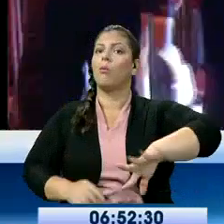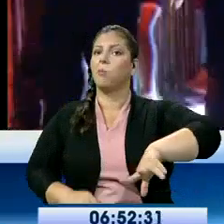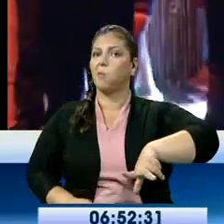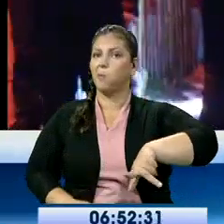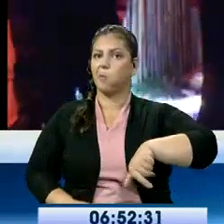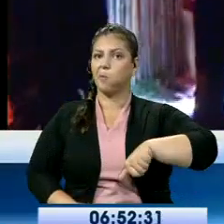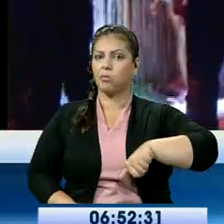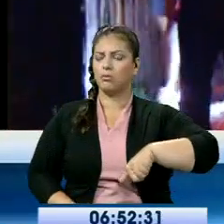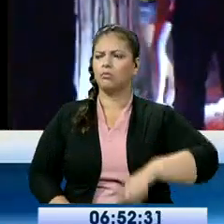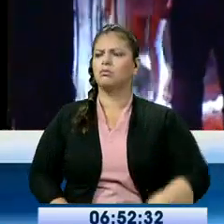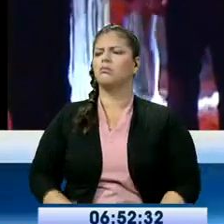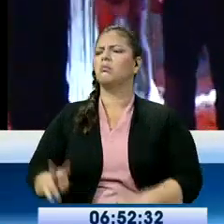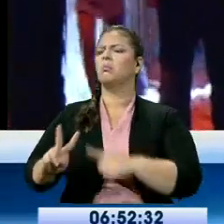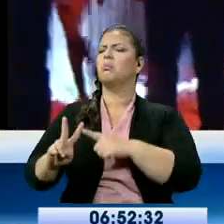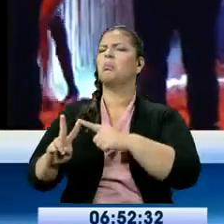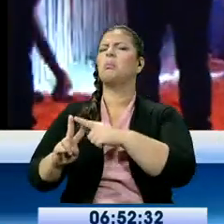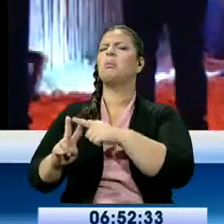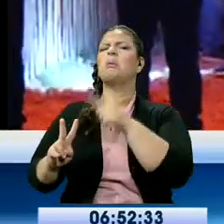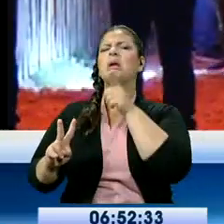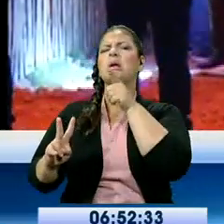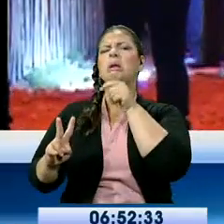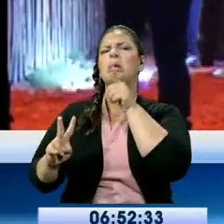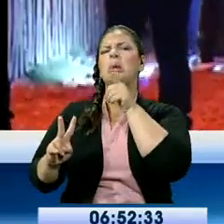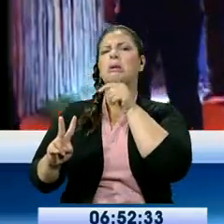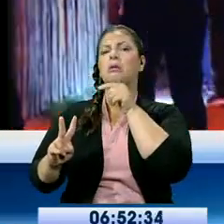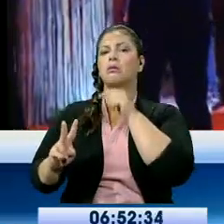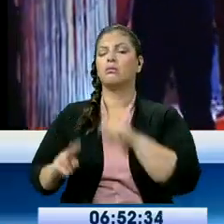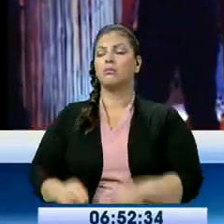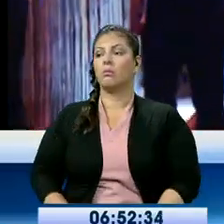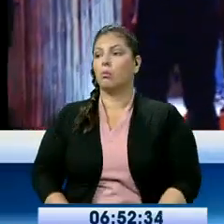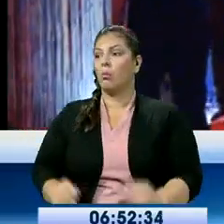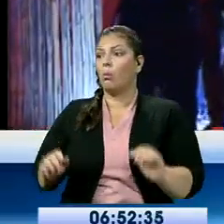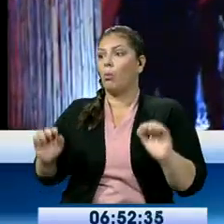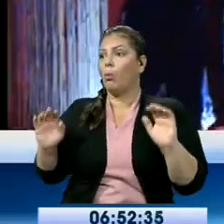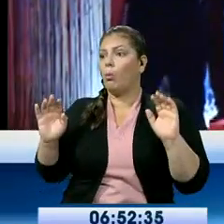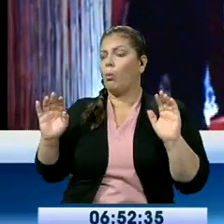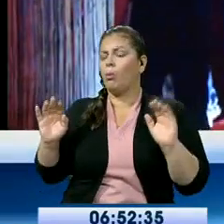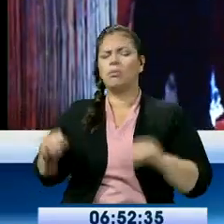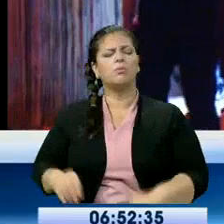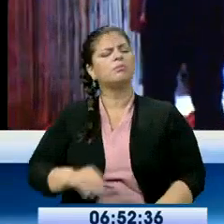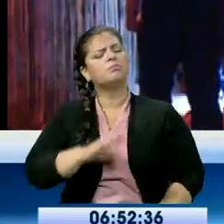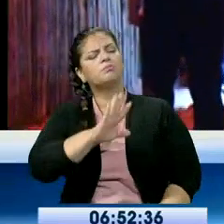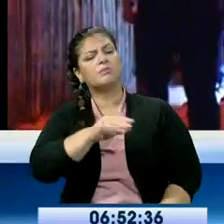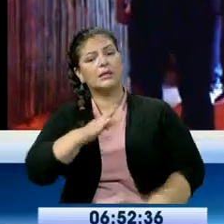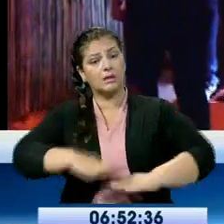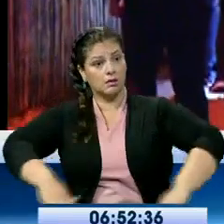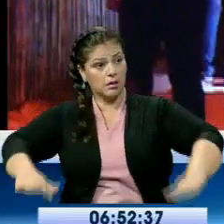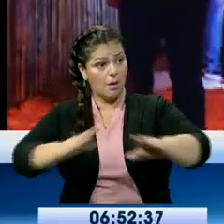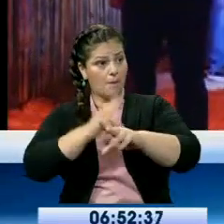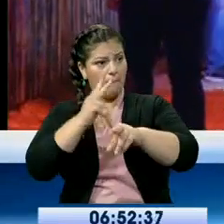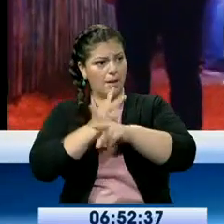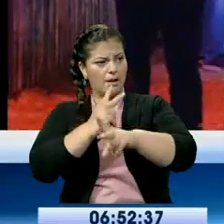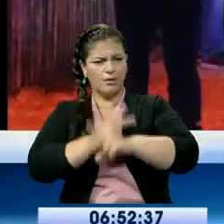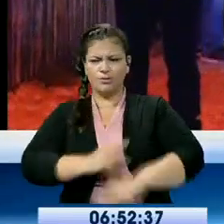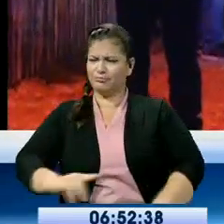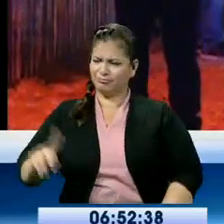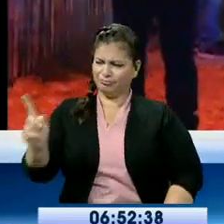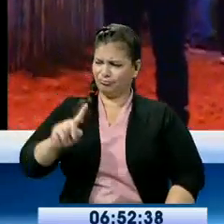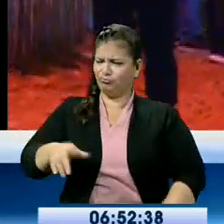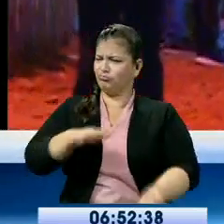los asesinos serían del sector? Ahí sí, no sé. ¿Cómo es la cooperativa? ¿Es peligrosa? No, la cooperativa es tranquila.